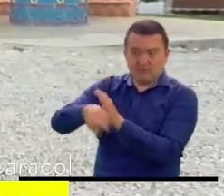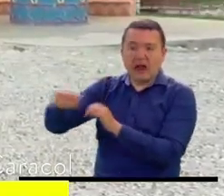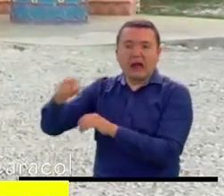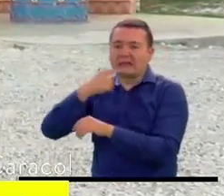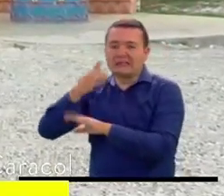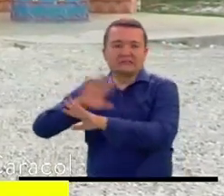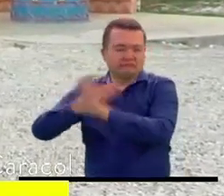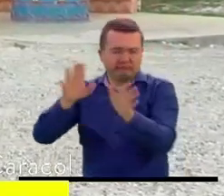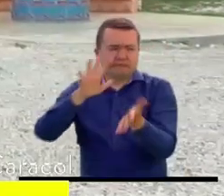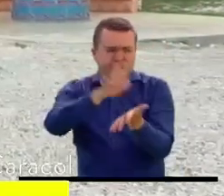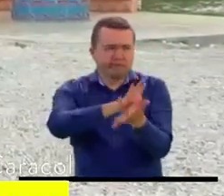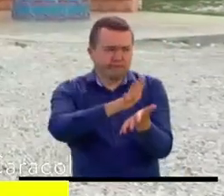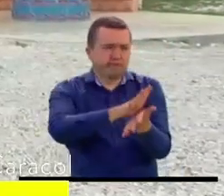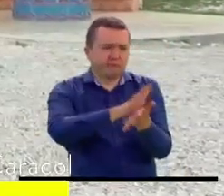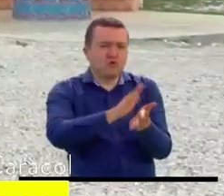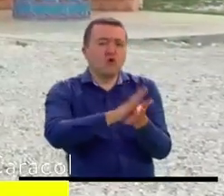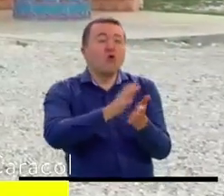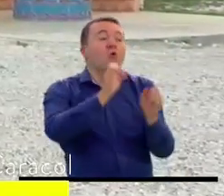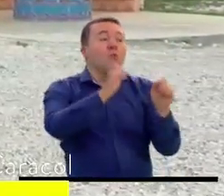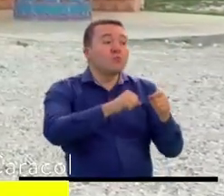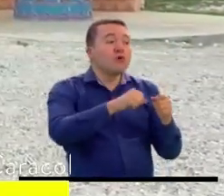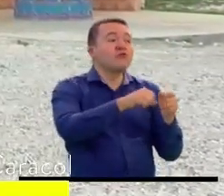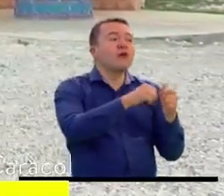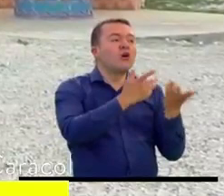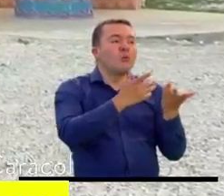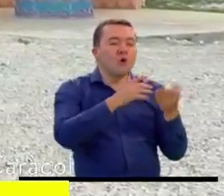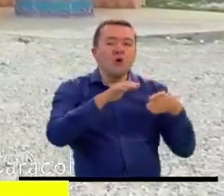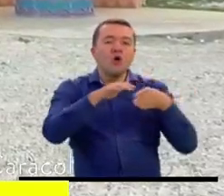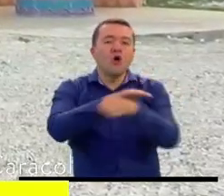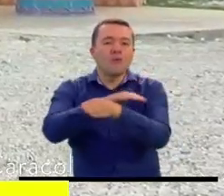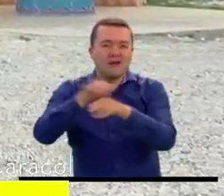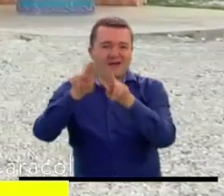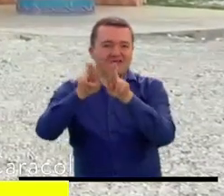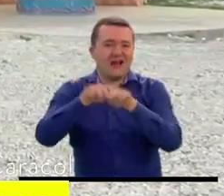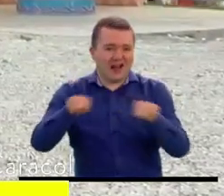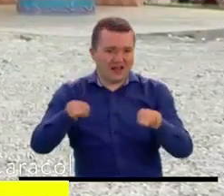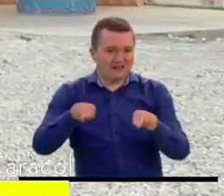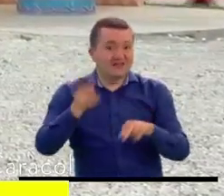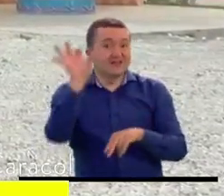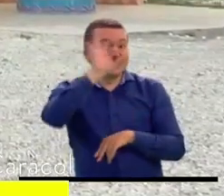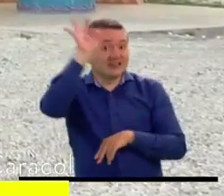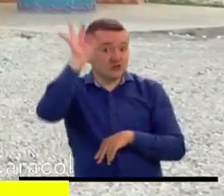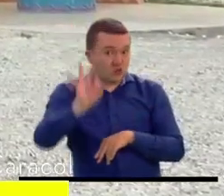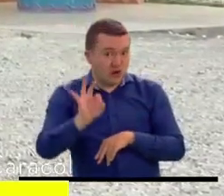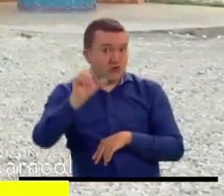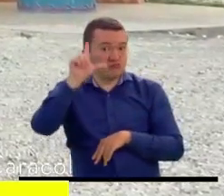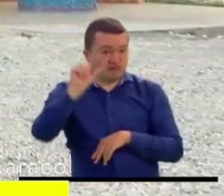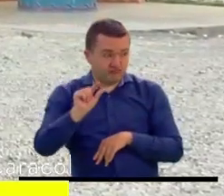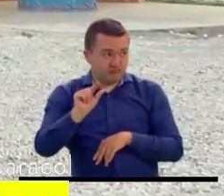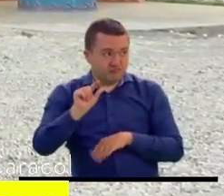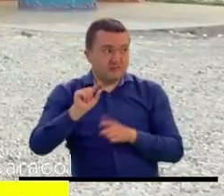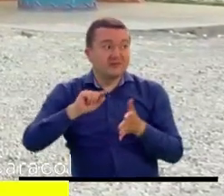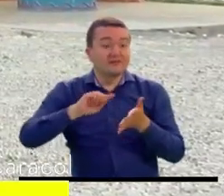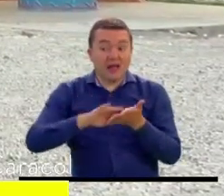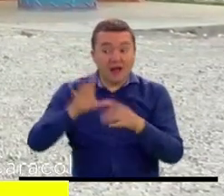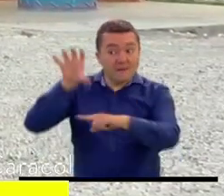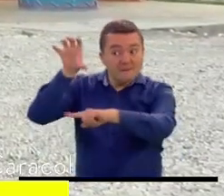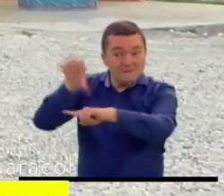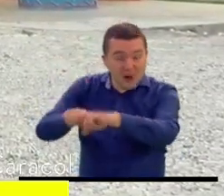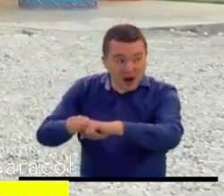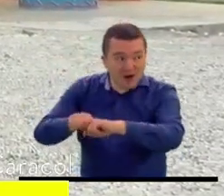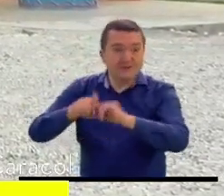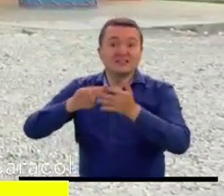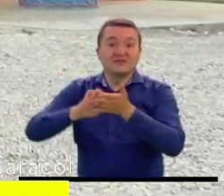de pasaportes por medios electrónicos con descuentos, los cuales podrán ser utilizados una vez se reactive el